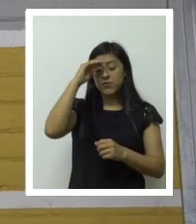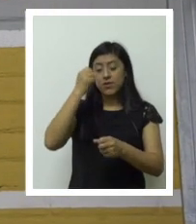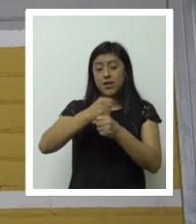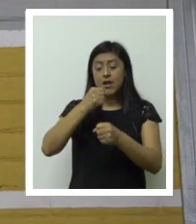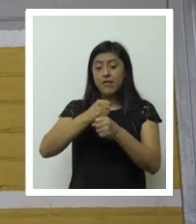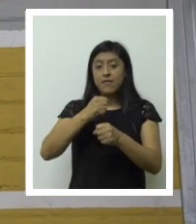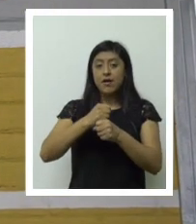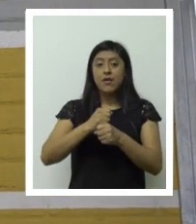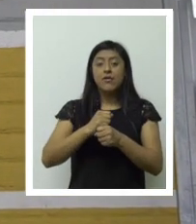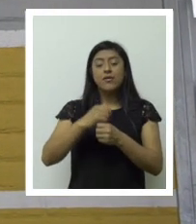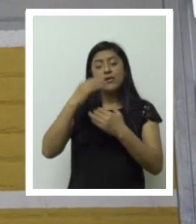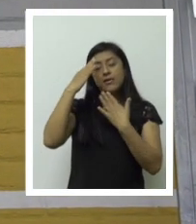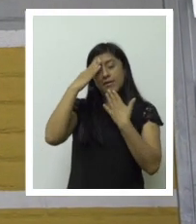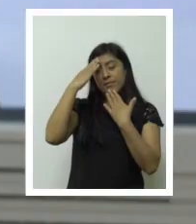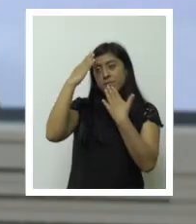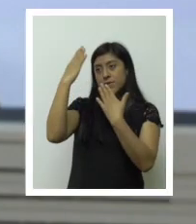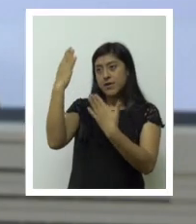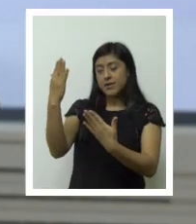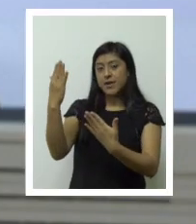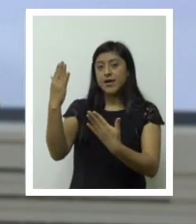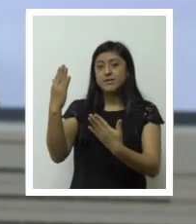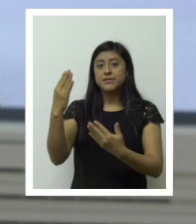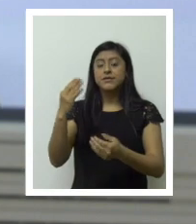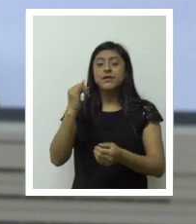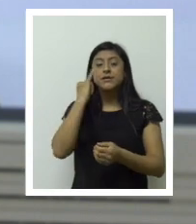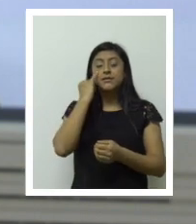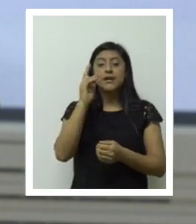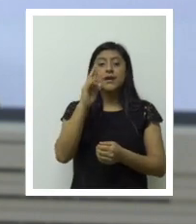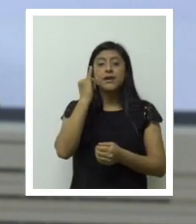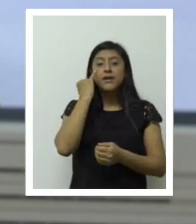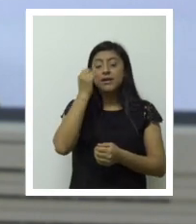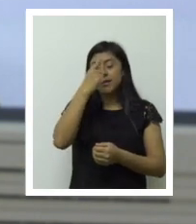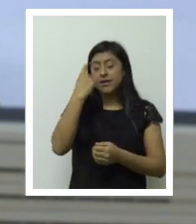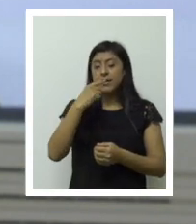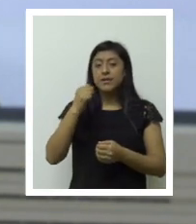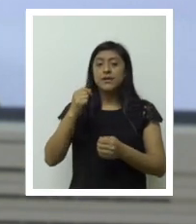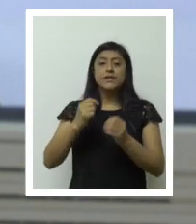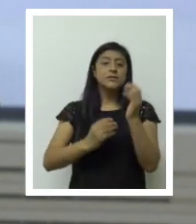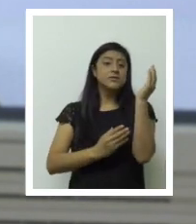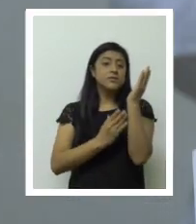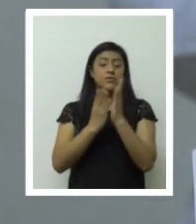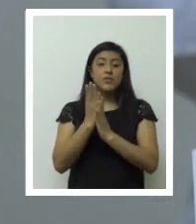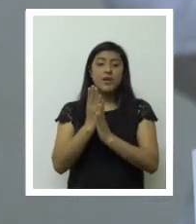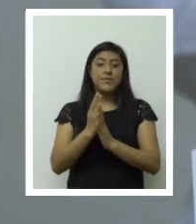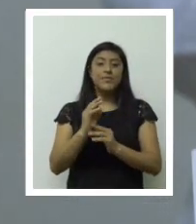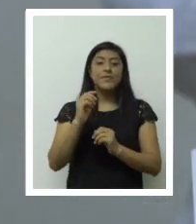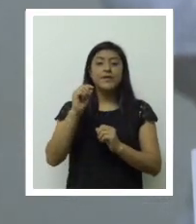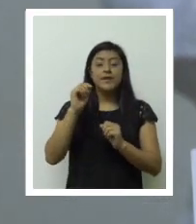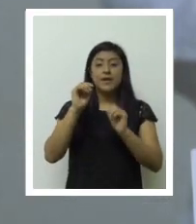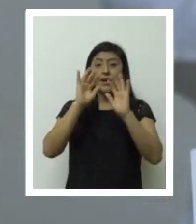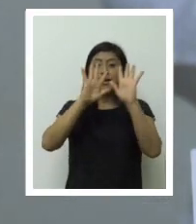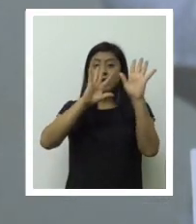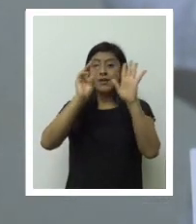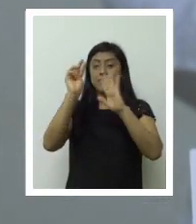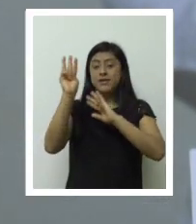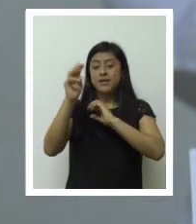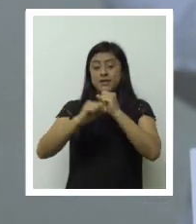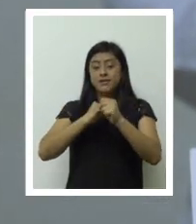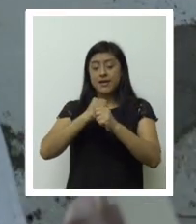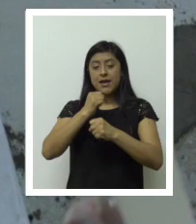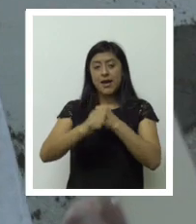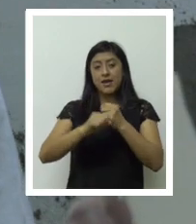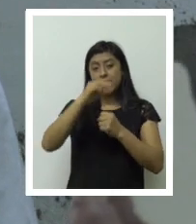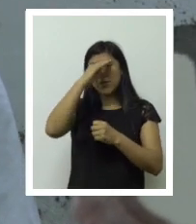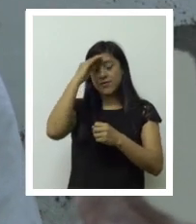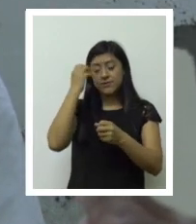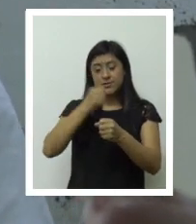vida recompensa el trabajo de Iris. Y por eso, desde InfoRenat GT, le damos las gracias por su trabajo a lo largo